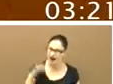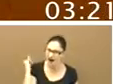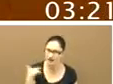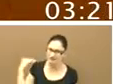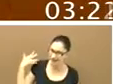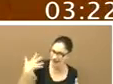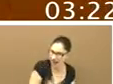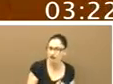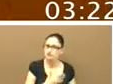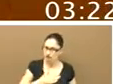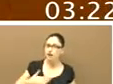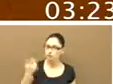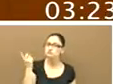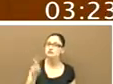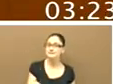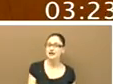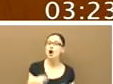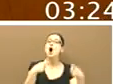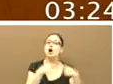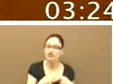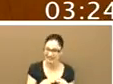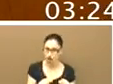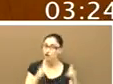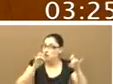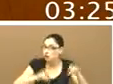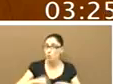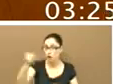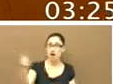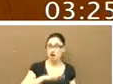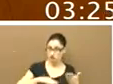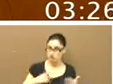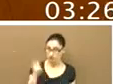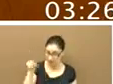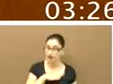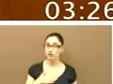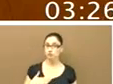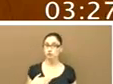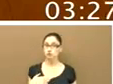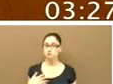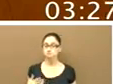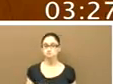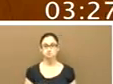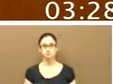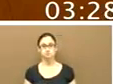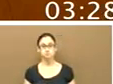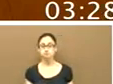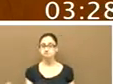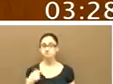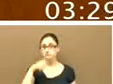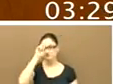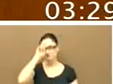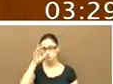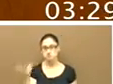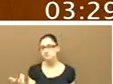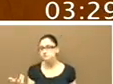Queremos tener también esos conciertos, ese tipo de enlace económico con el Estado. No sé, no puedo